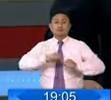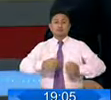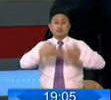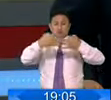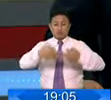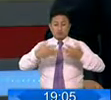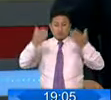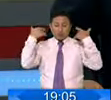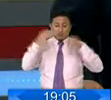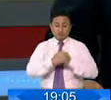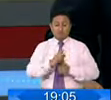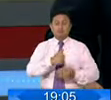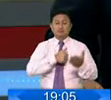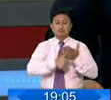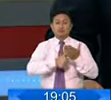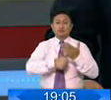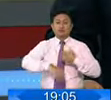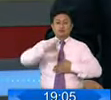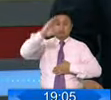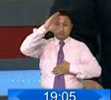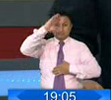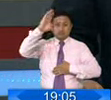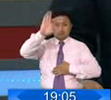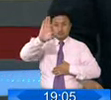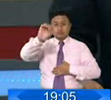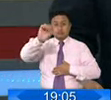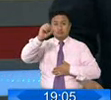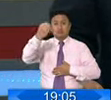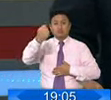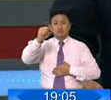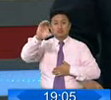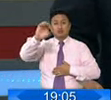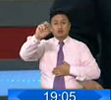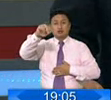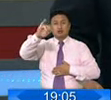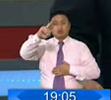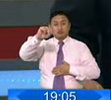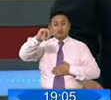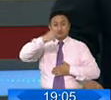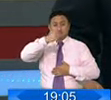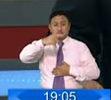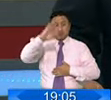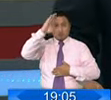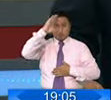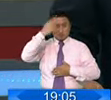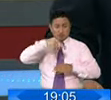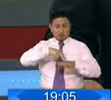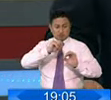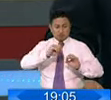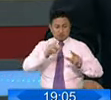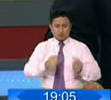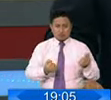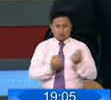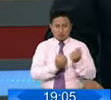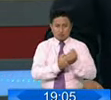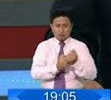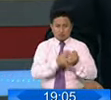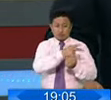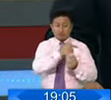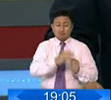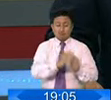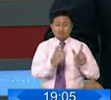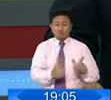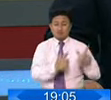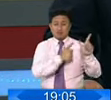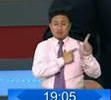en Guayaquil, el ministro del Interior, Mauro Toscanini, afirmó que las fuerzas especiales de la policía continuarán colaborando con las